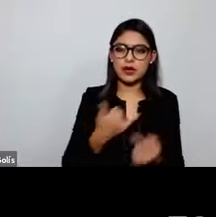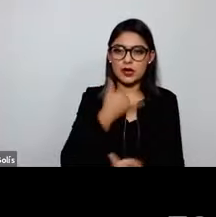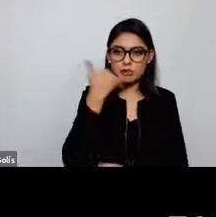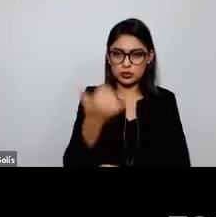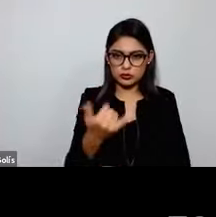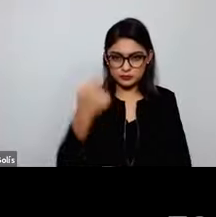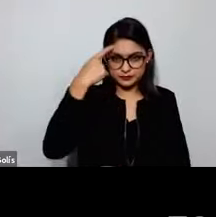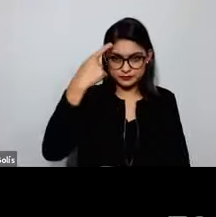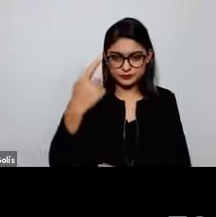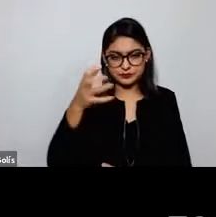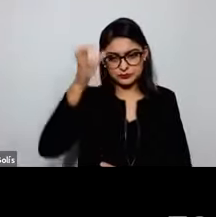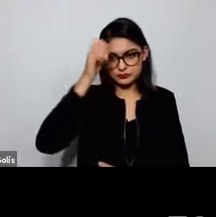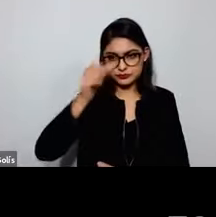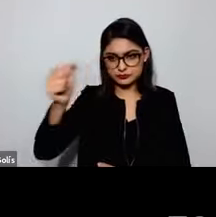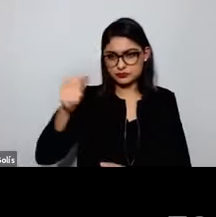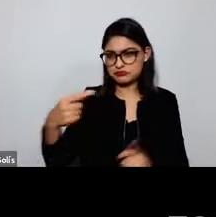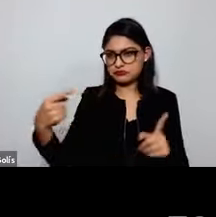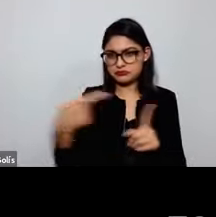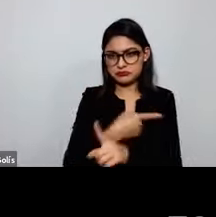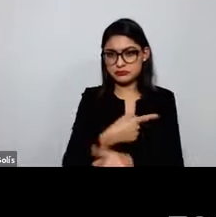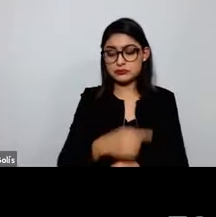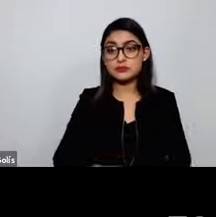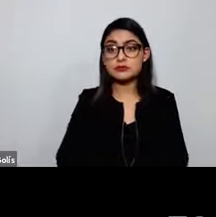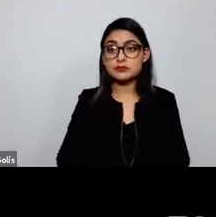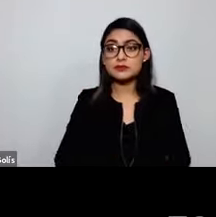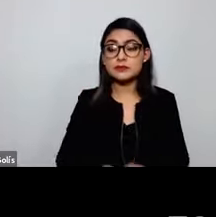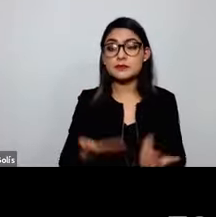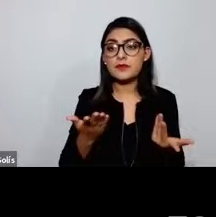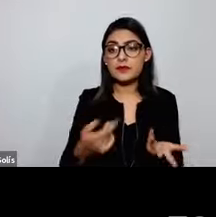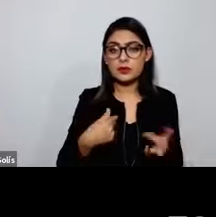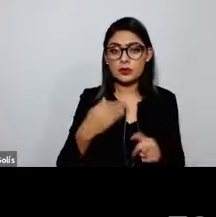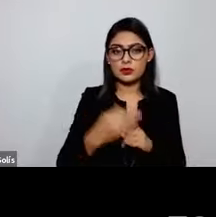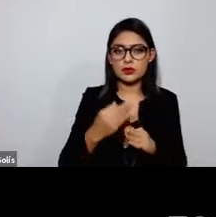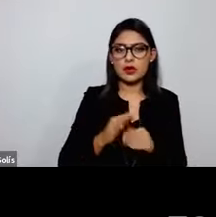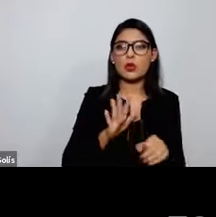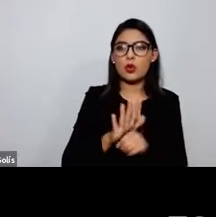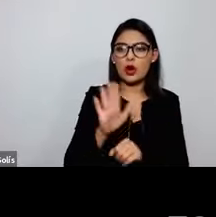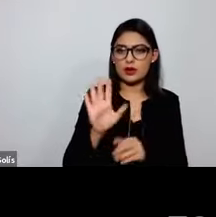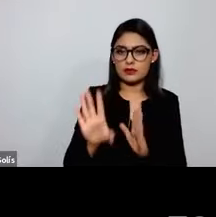Voy a citar el